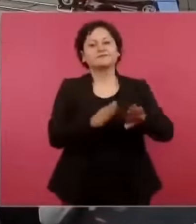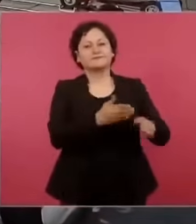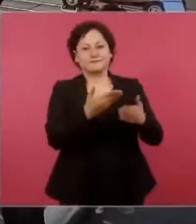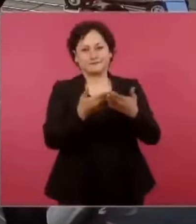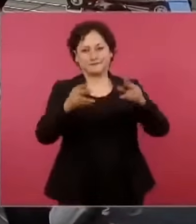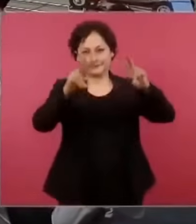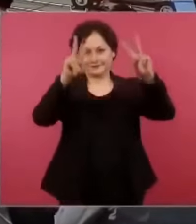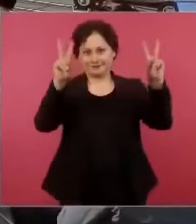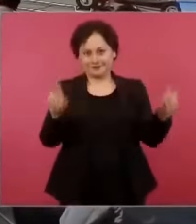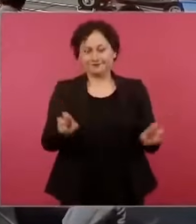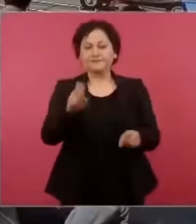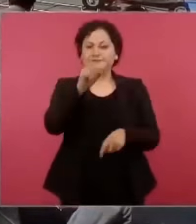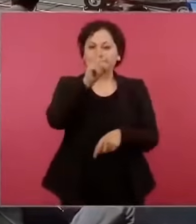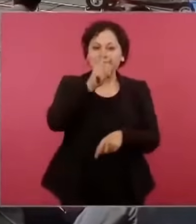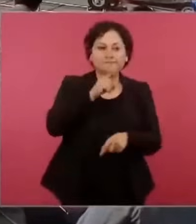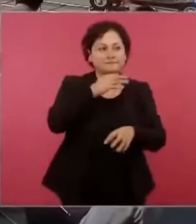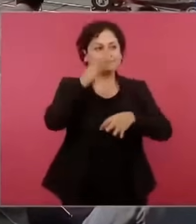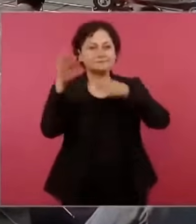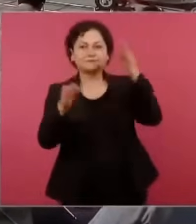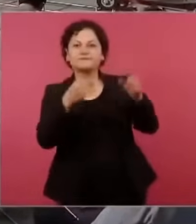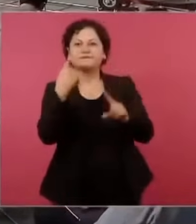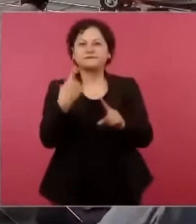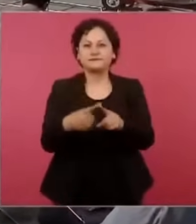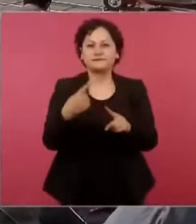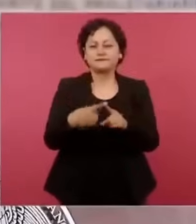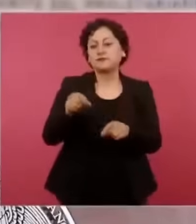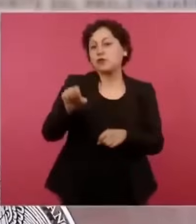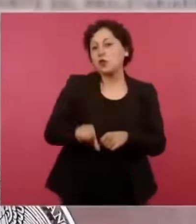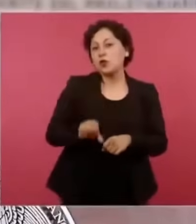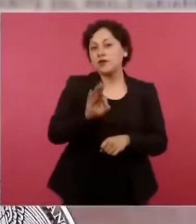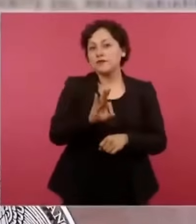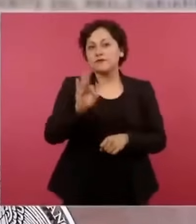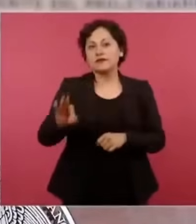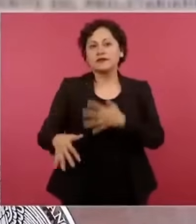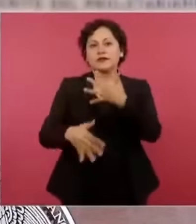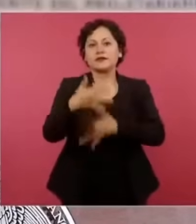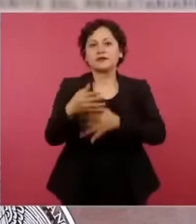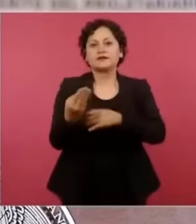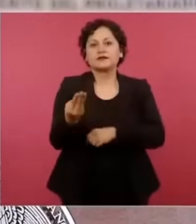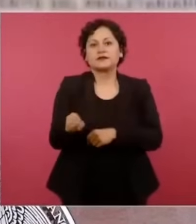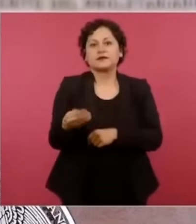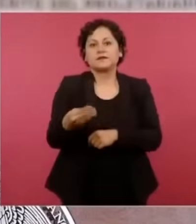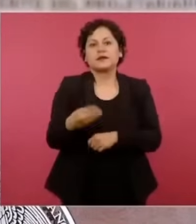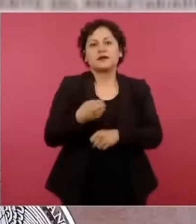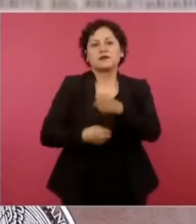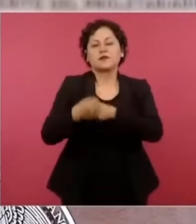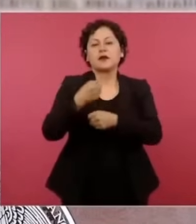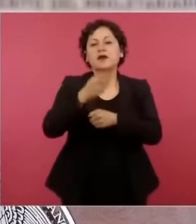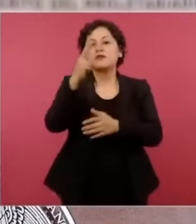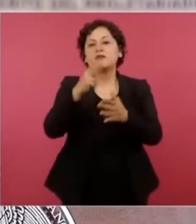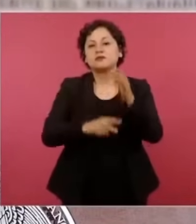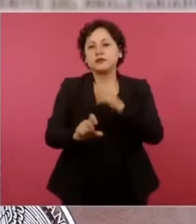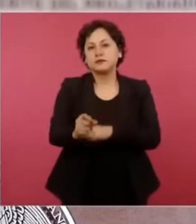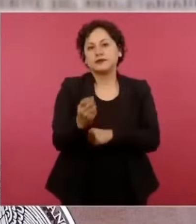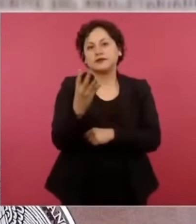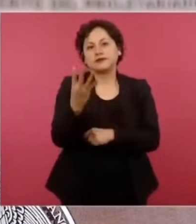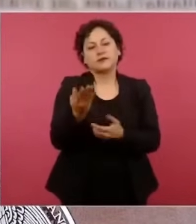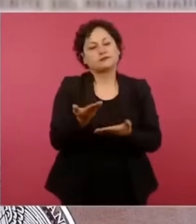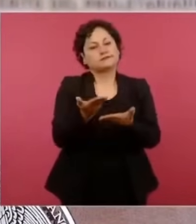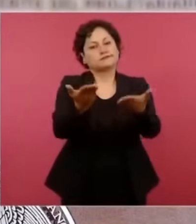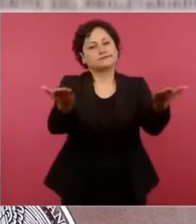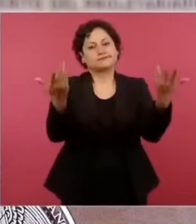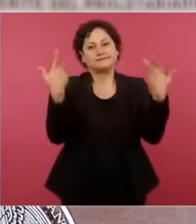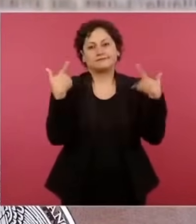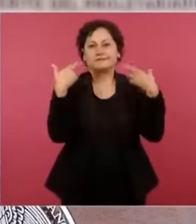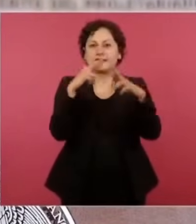Las mentiras de la semana. Hoy es 15 de mayo del año 2024. También un abrazo fuerte a todos